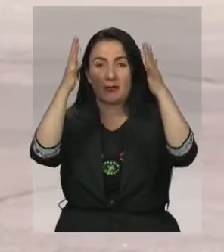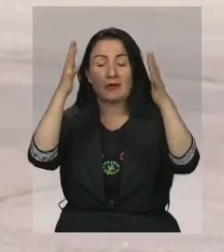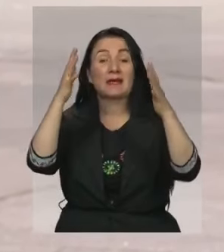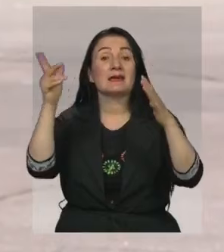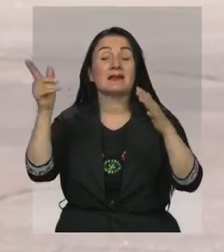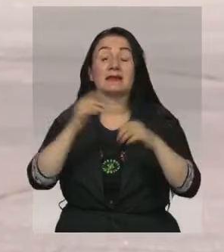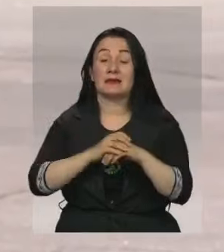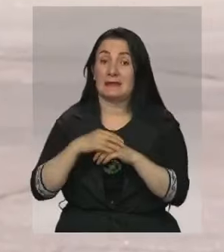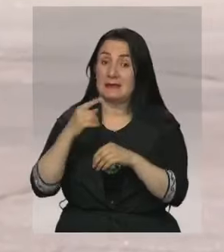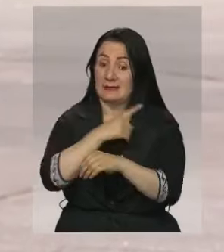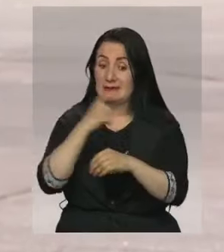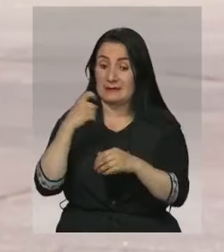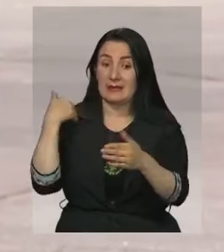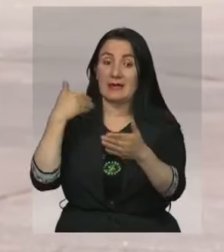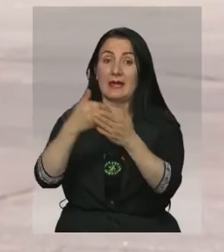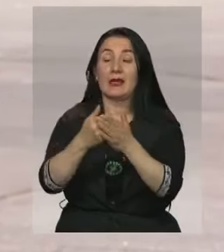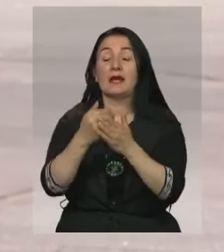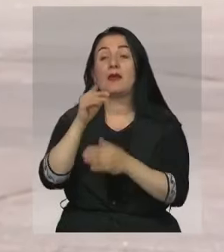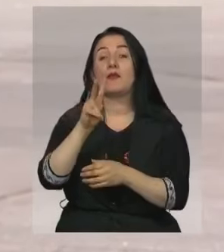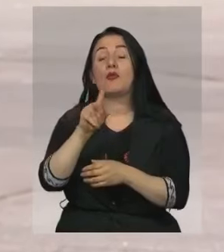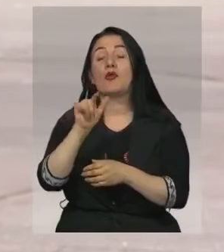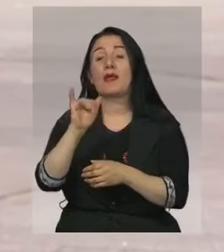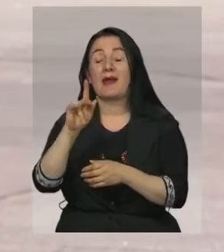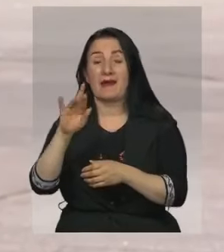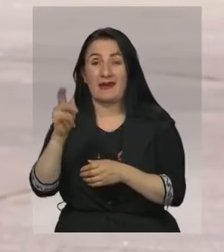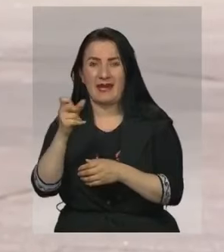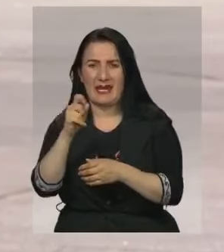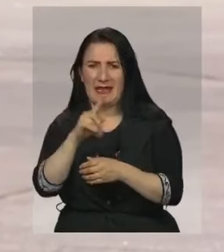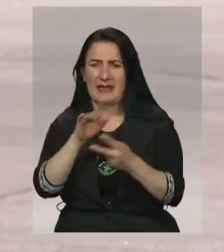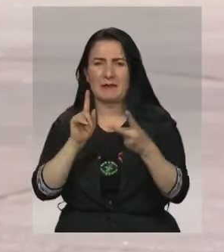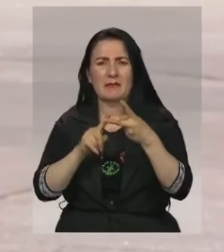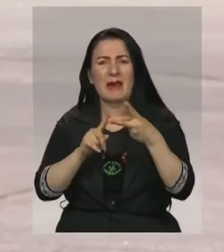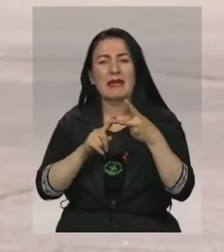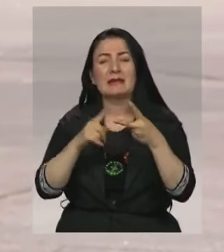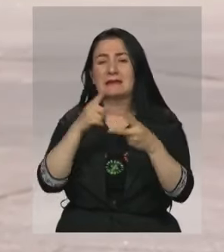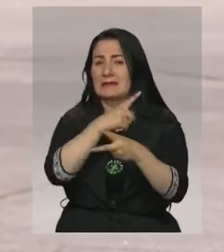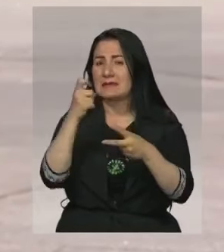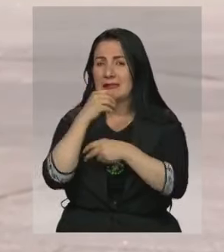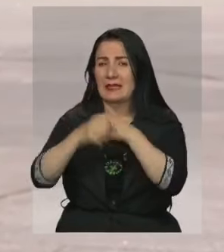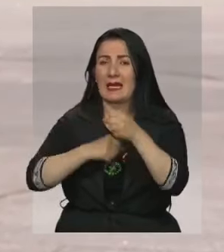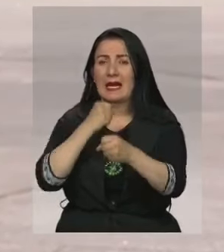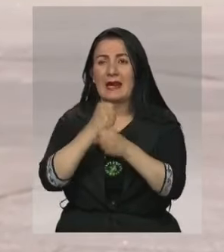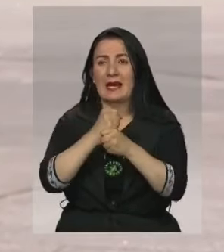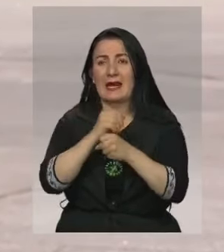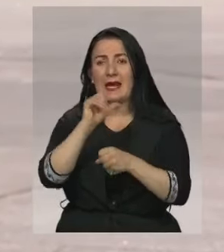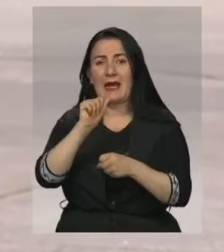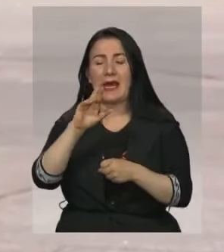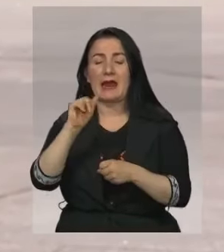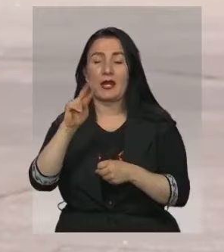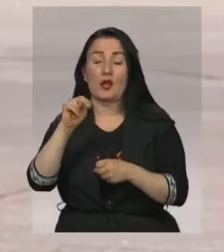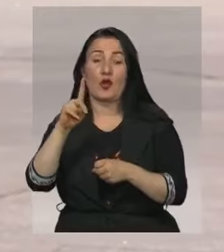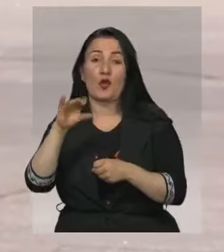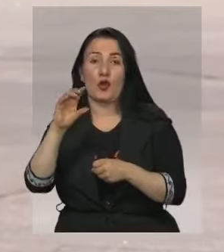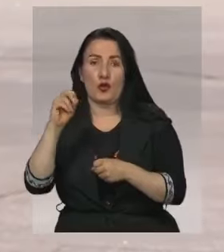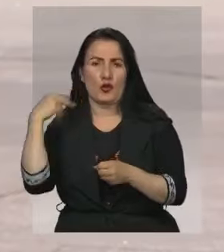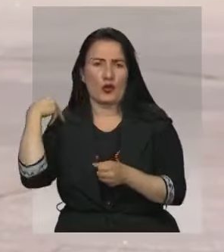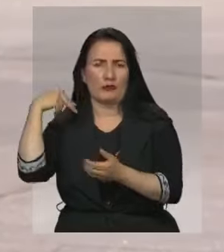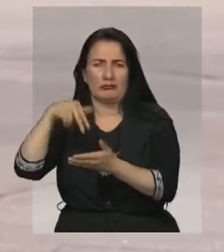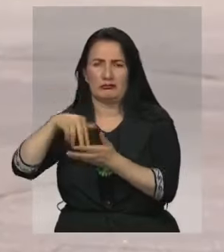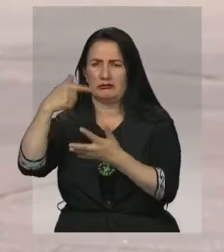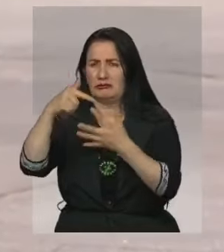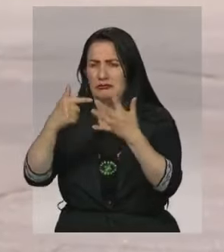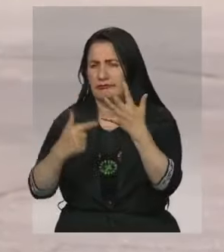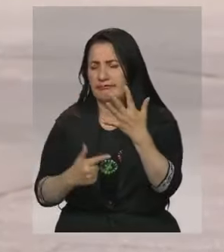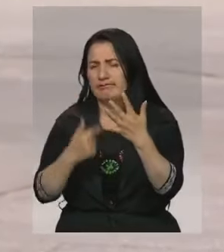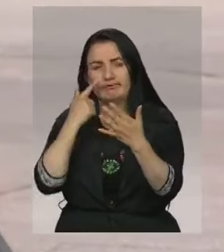el centenario de La Vorágine del escritor José Eustacio Rivera y también el centenario del escritor chocuano Arnoldo Palacios. Pero hay